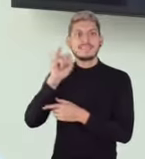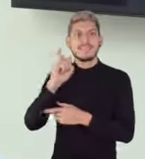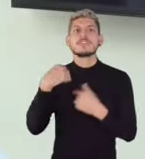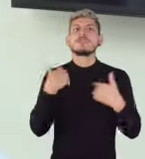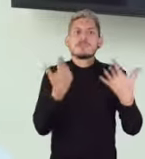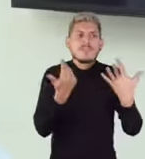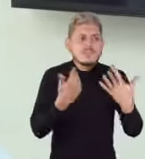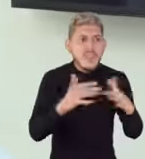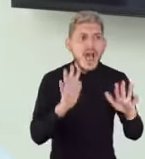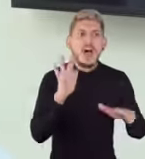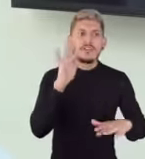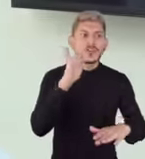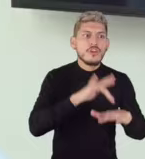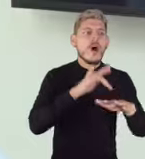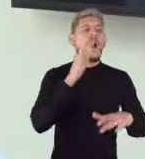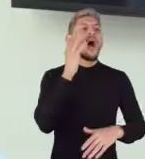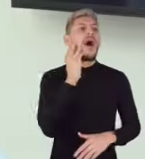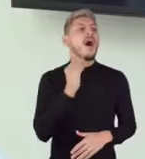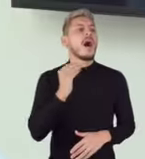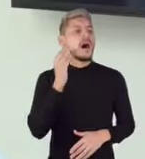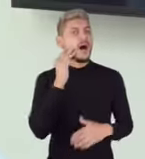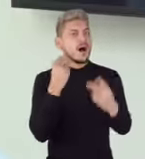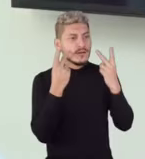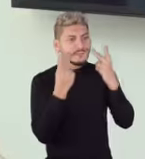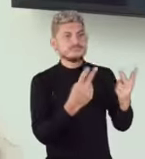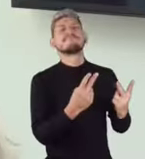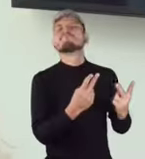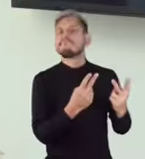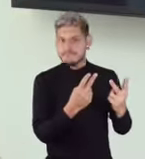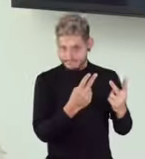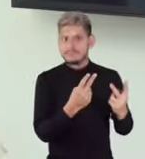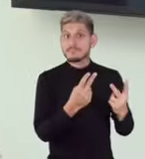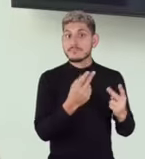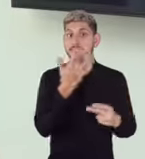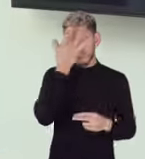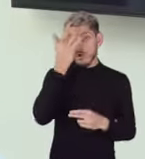realidad. Lamentablemente siempre a las parroquias rurales nos ponen